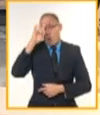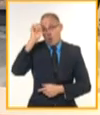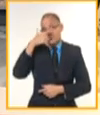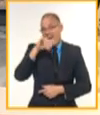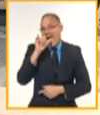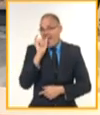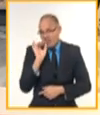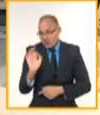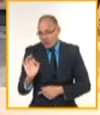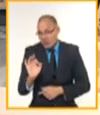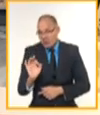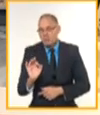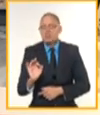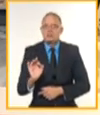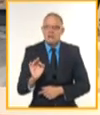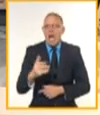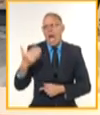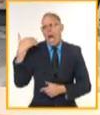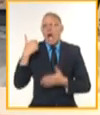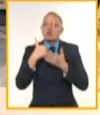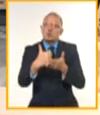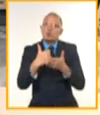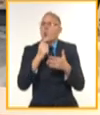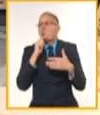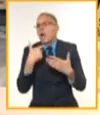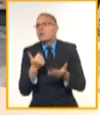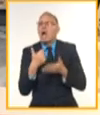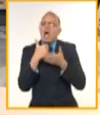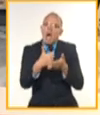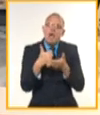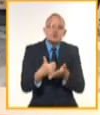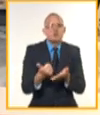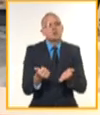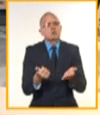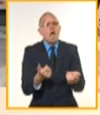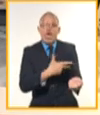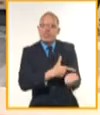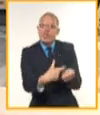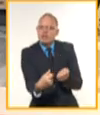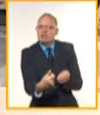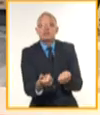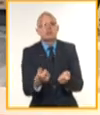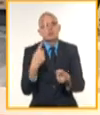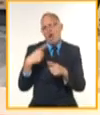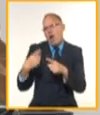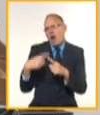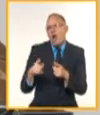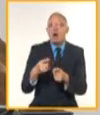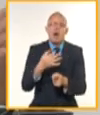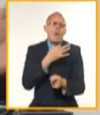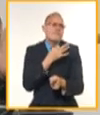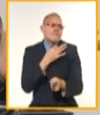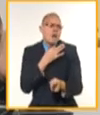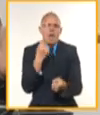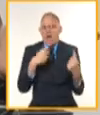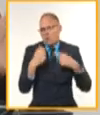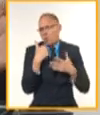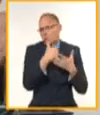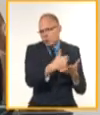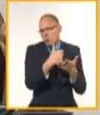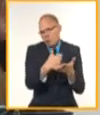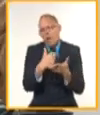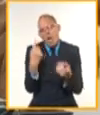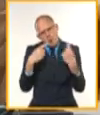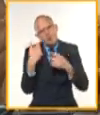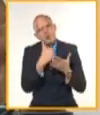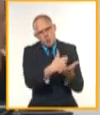a objetivos benéficos de ayuda realmente a grandes masas de población, pero algunos había que reconocer